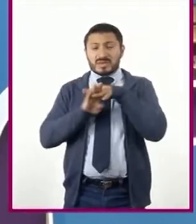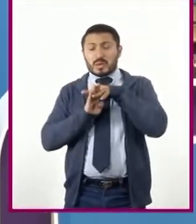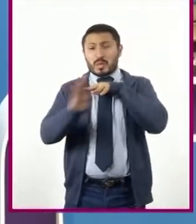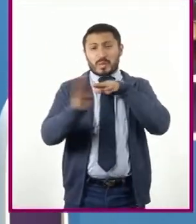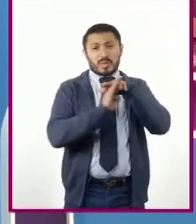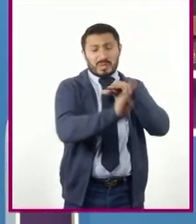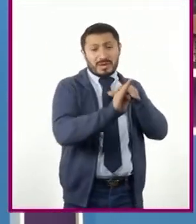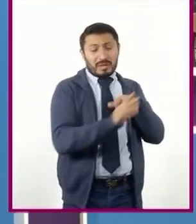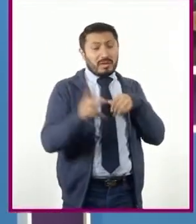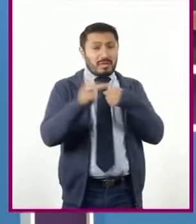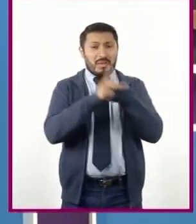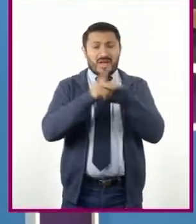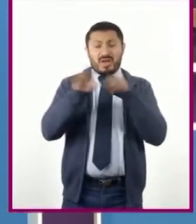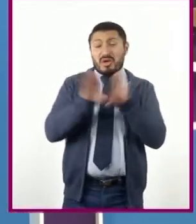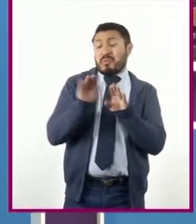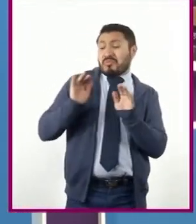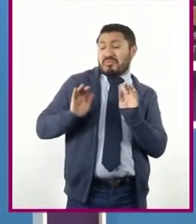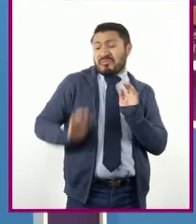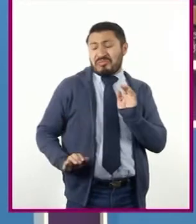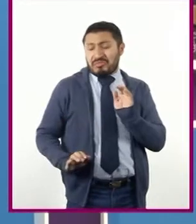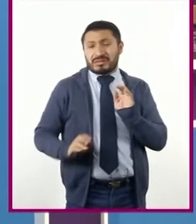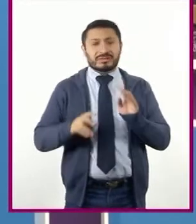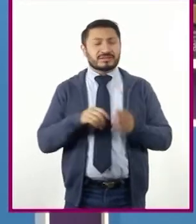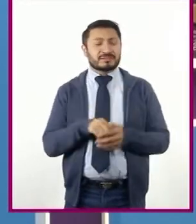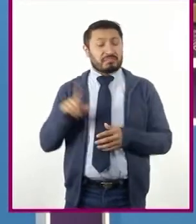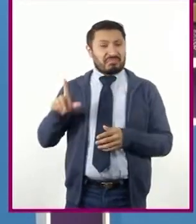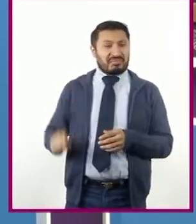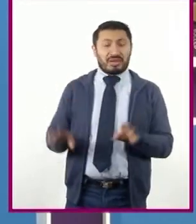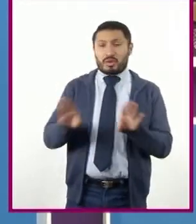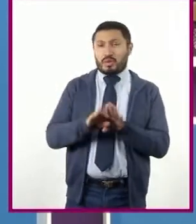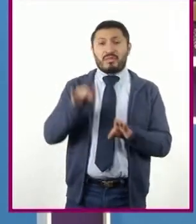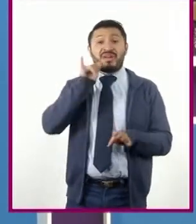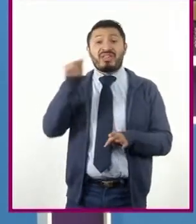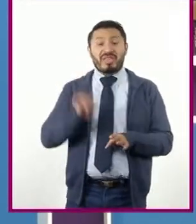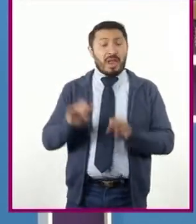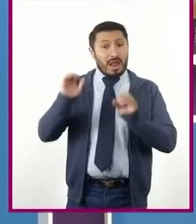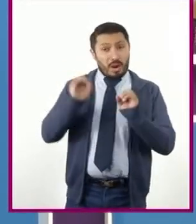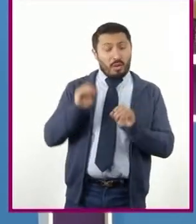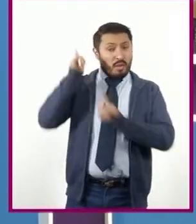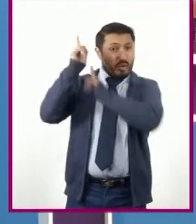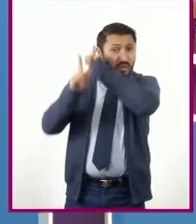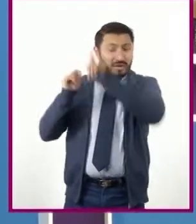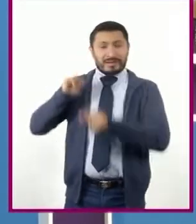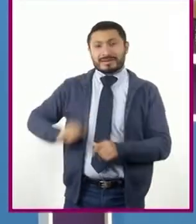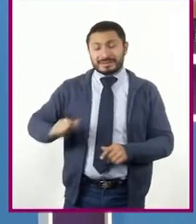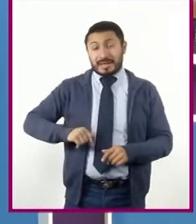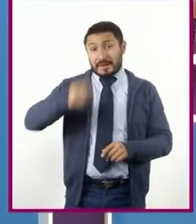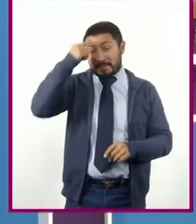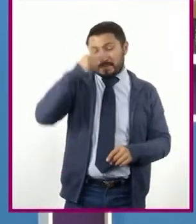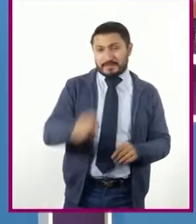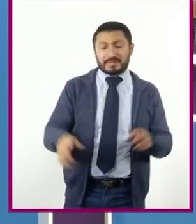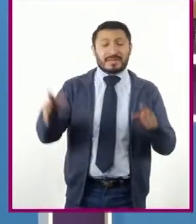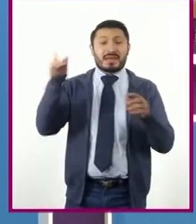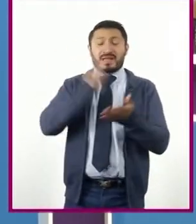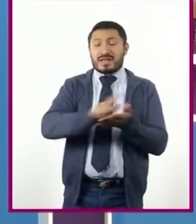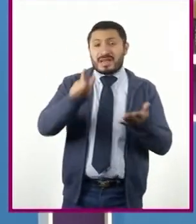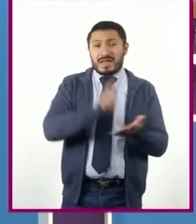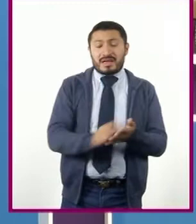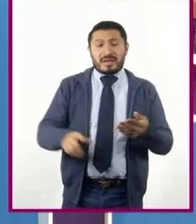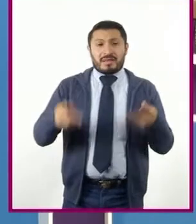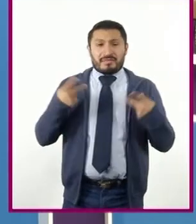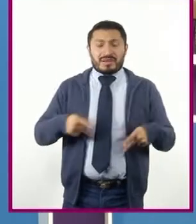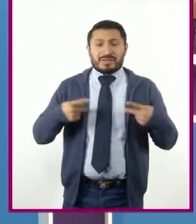países considerados inferiores, como Italia o Grecia, y para esterilizar a epilépticos y